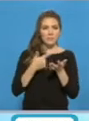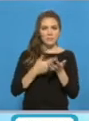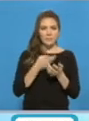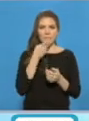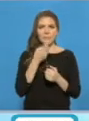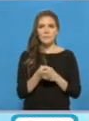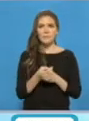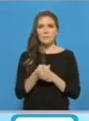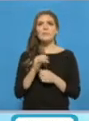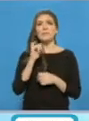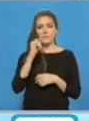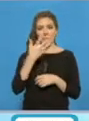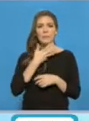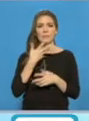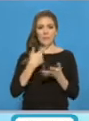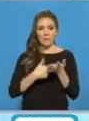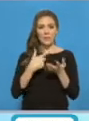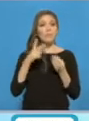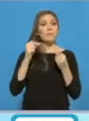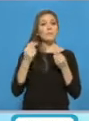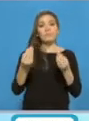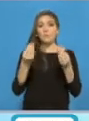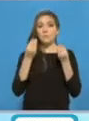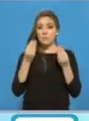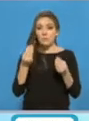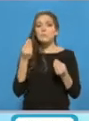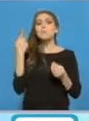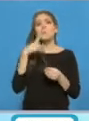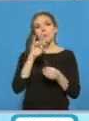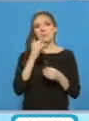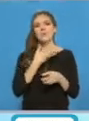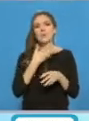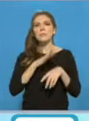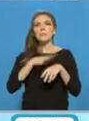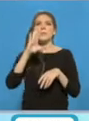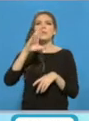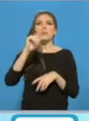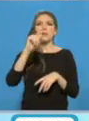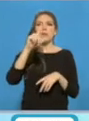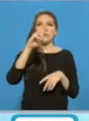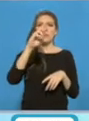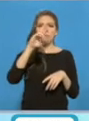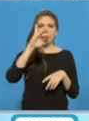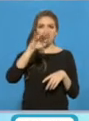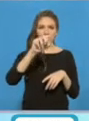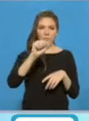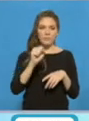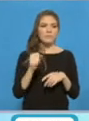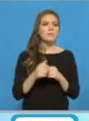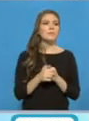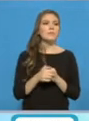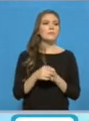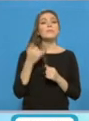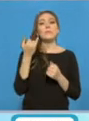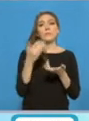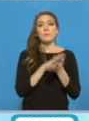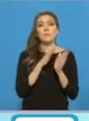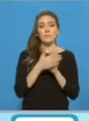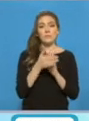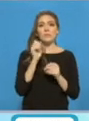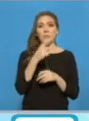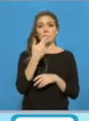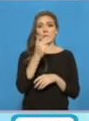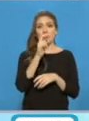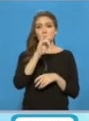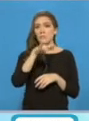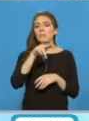cantidad muchísima, pero tiene grasa y tiene mucho más calorías. Y ojo, pues la tortilla convencional de harina, pues obviamente